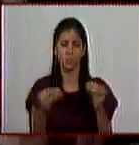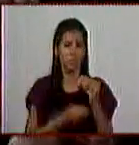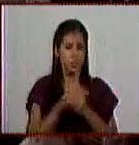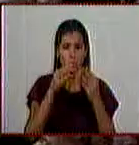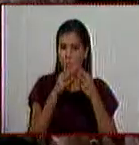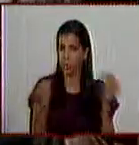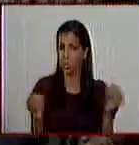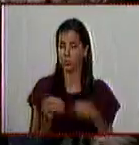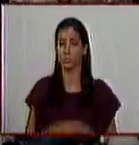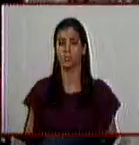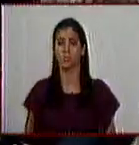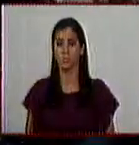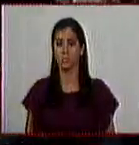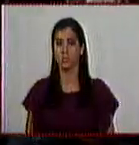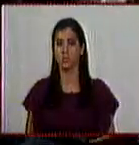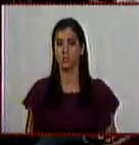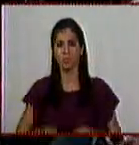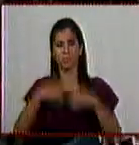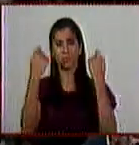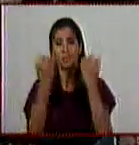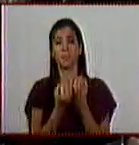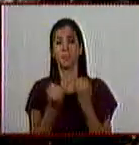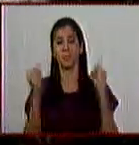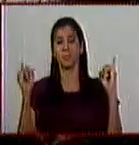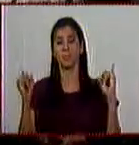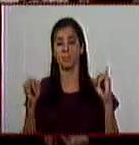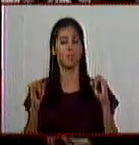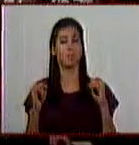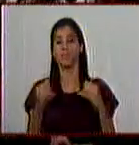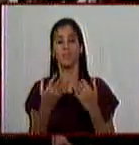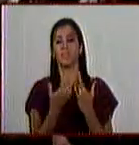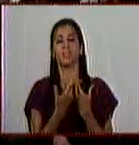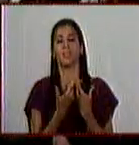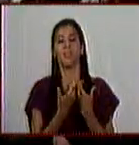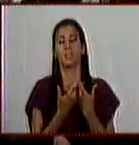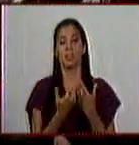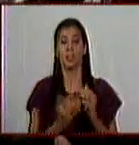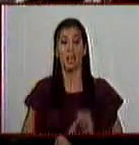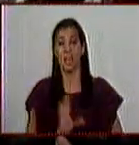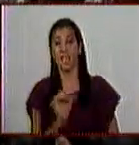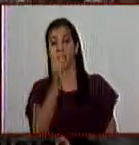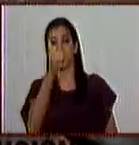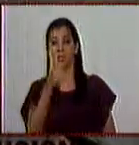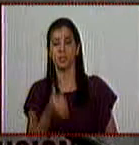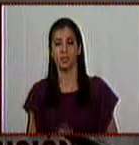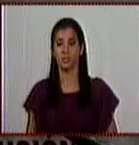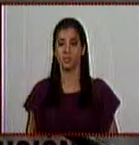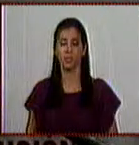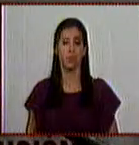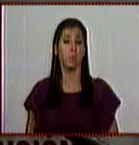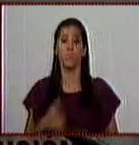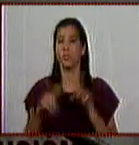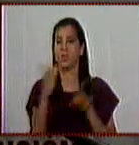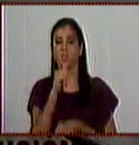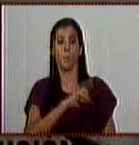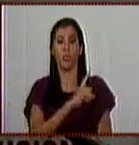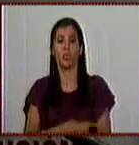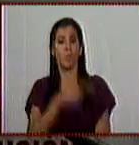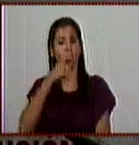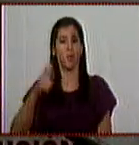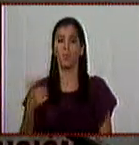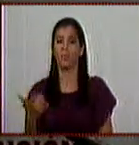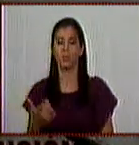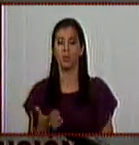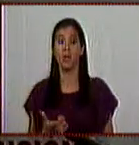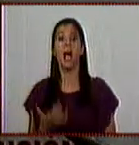lo que disponía para quebrar la hegemonía pero no podía porque como dice el presidente no tenía poder y ese poder se lo dotó